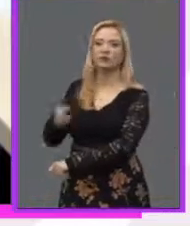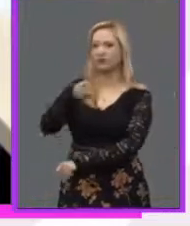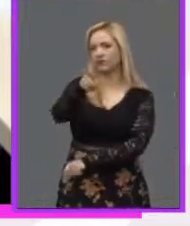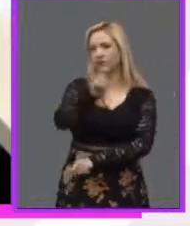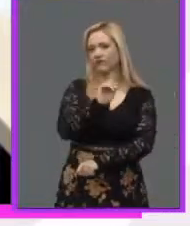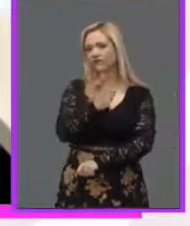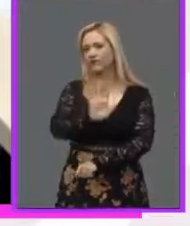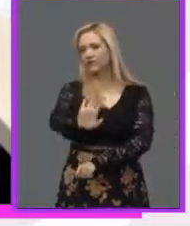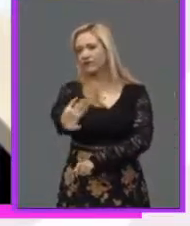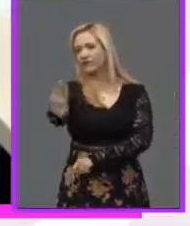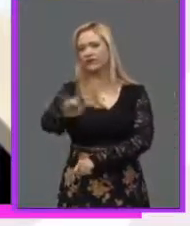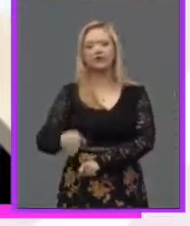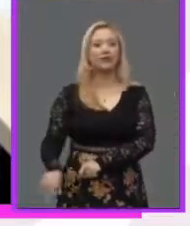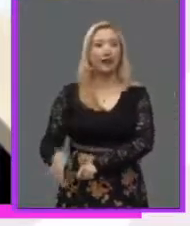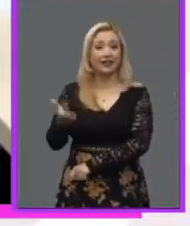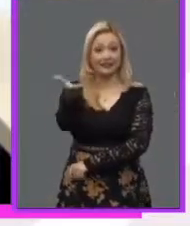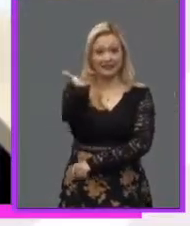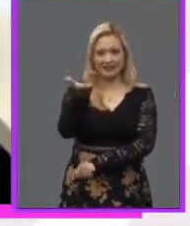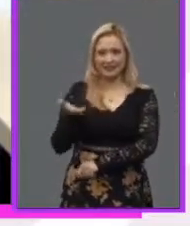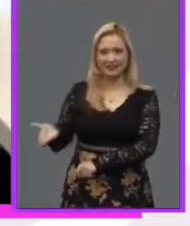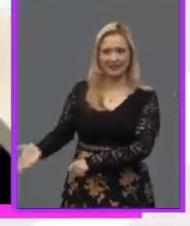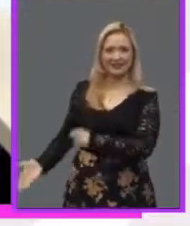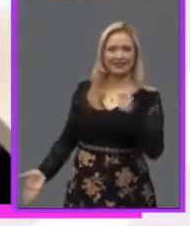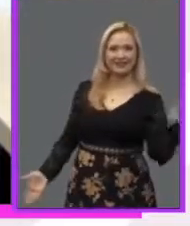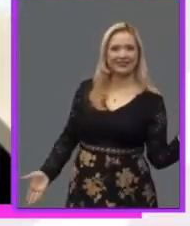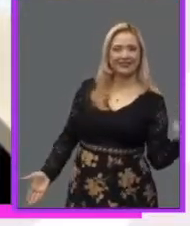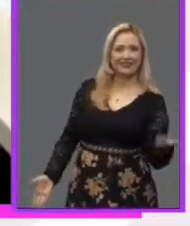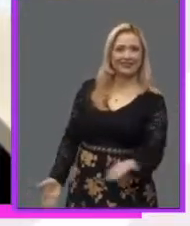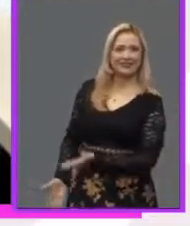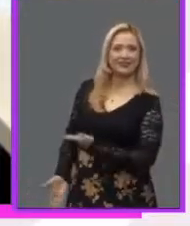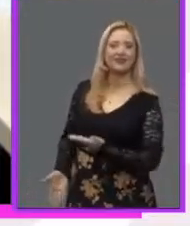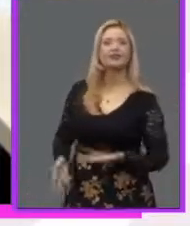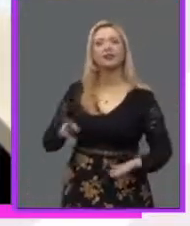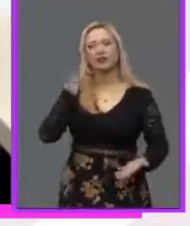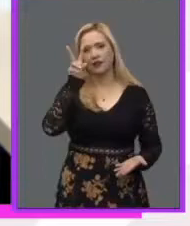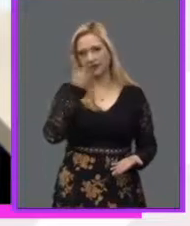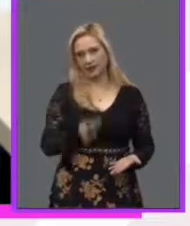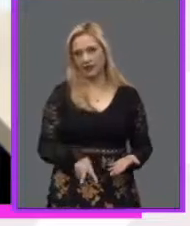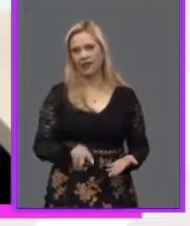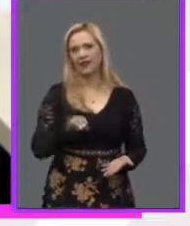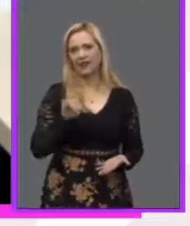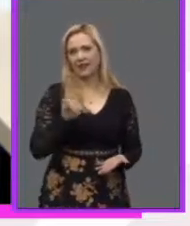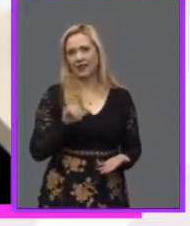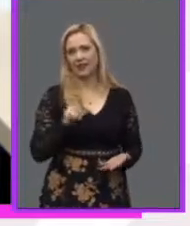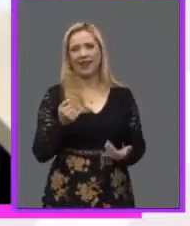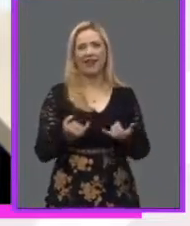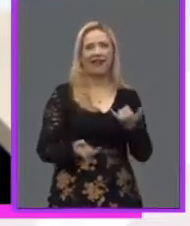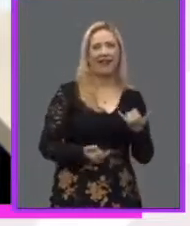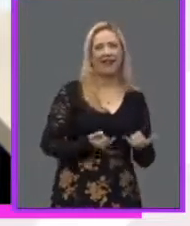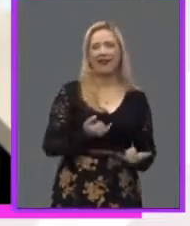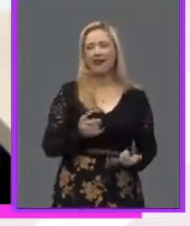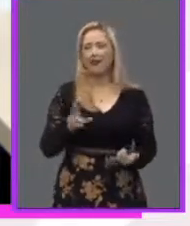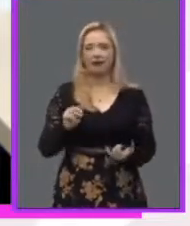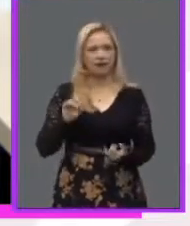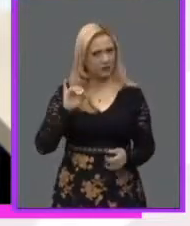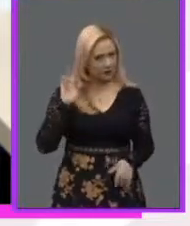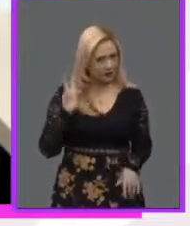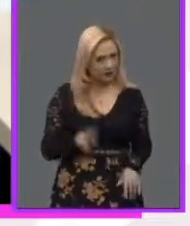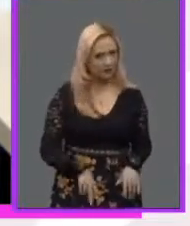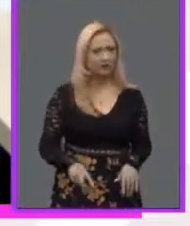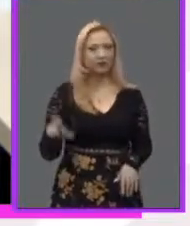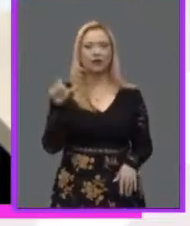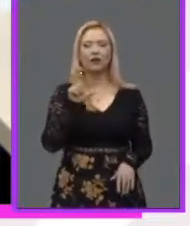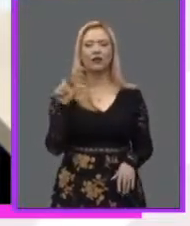que se ofrecen. Hay algunos autores que hasta medio en broma, medio verdad, hablan del efecto avocado toast, ¿no? Que cuando